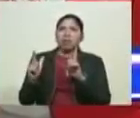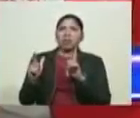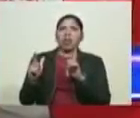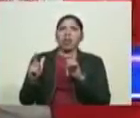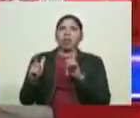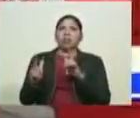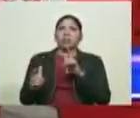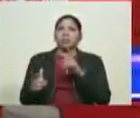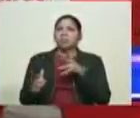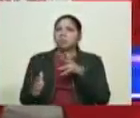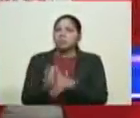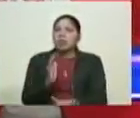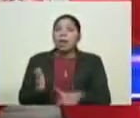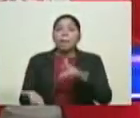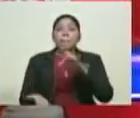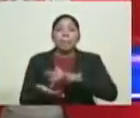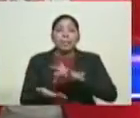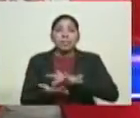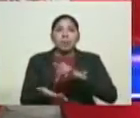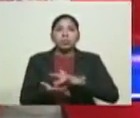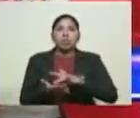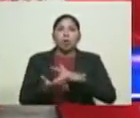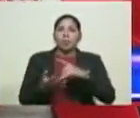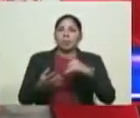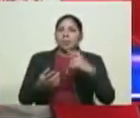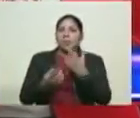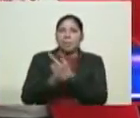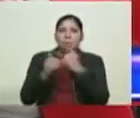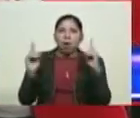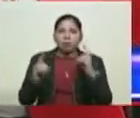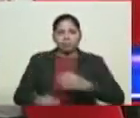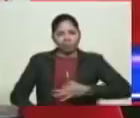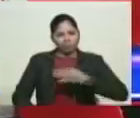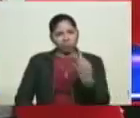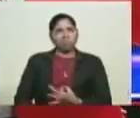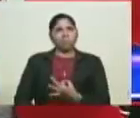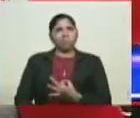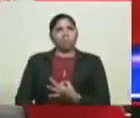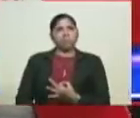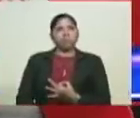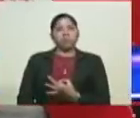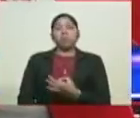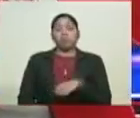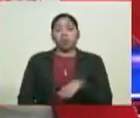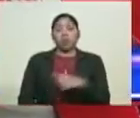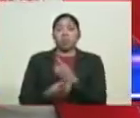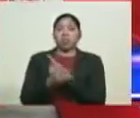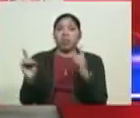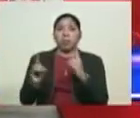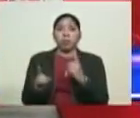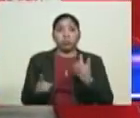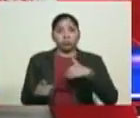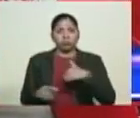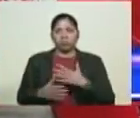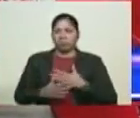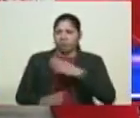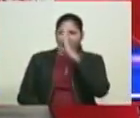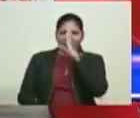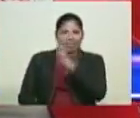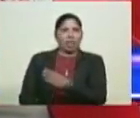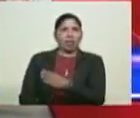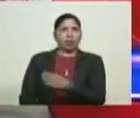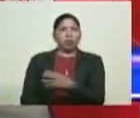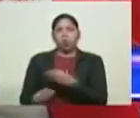lo que es participación, de lo que es democracia. Verdadera democracia tenemos aquí en Venezuela y la ejercemos directamente a